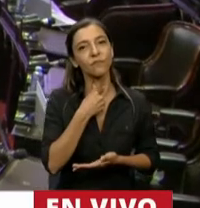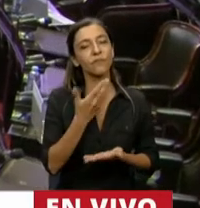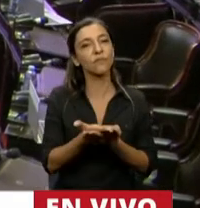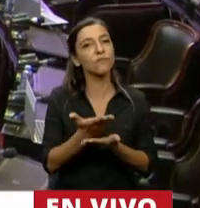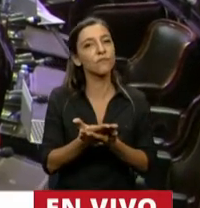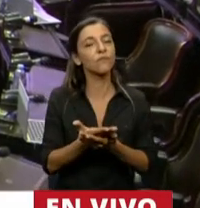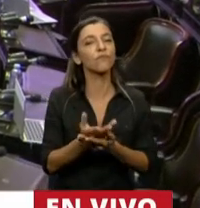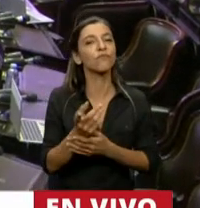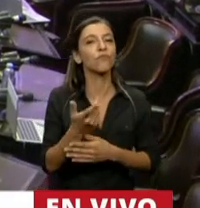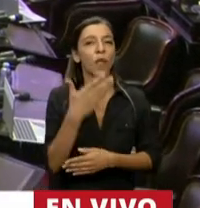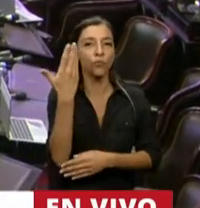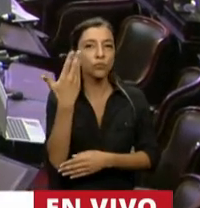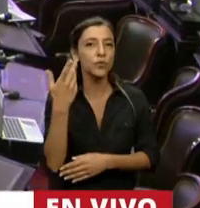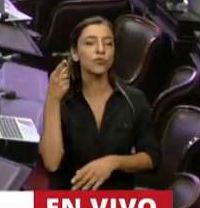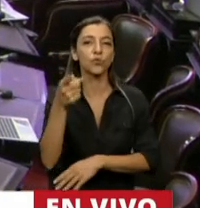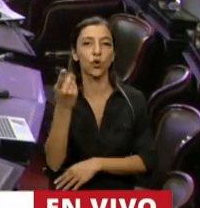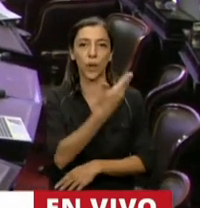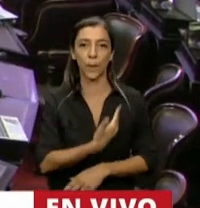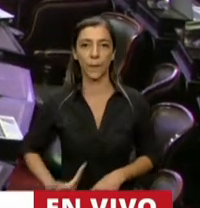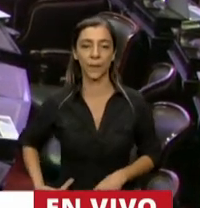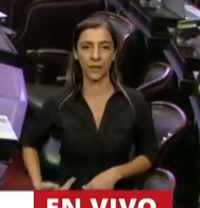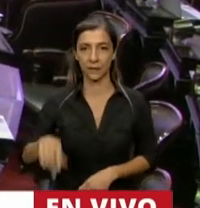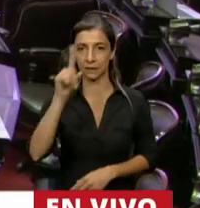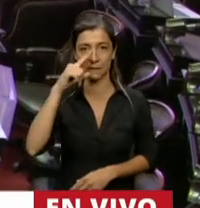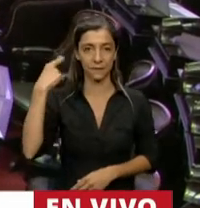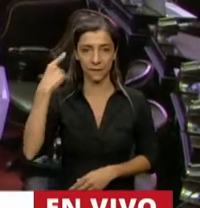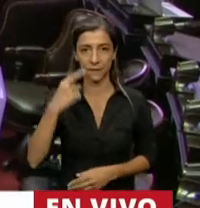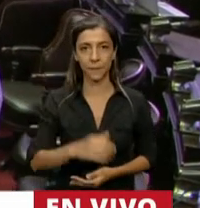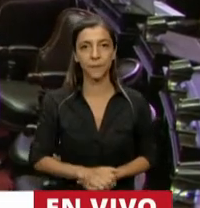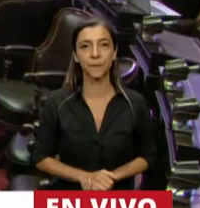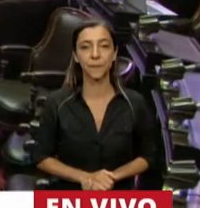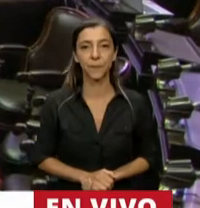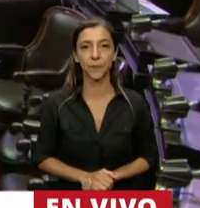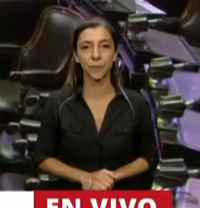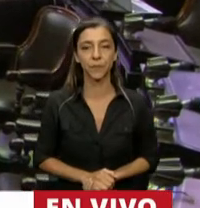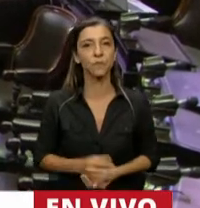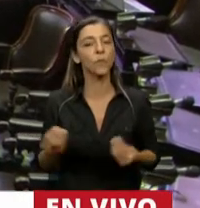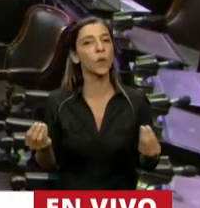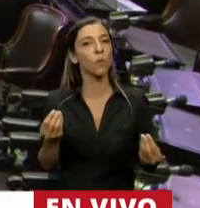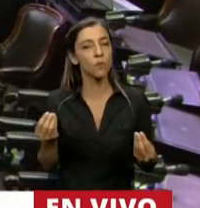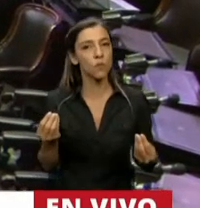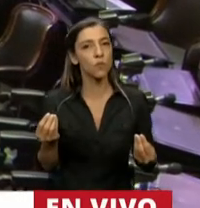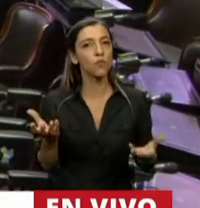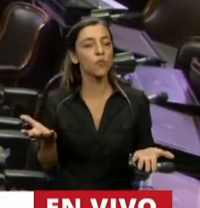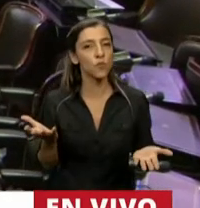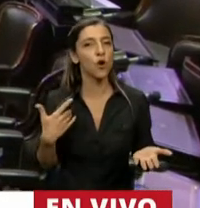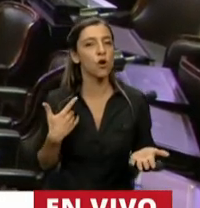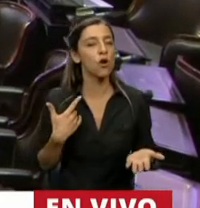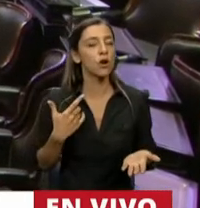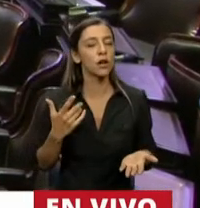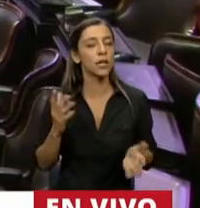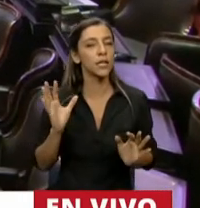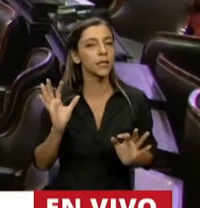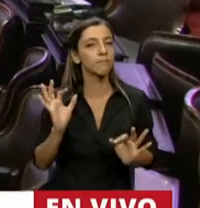contra el presidente de la nación argentina alberto fernández y es porque considero que el envío